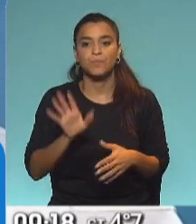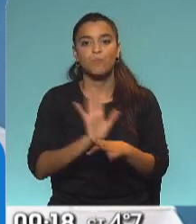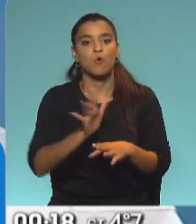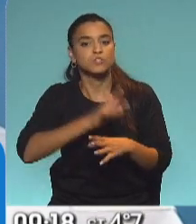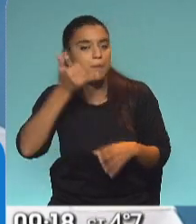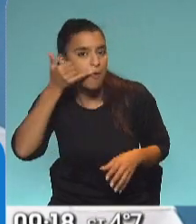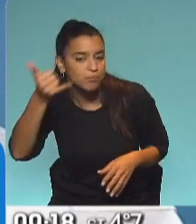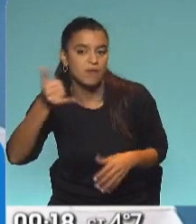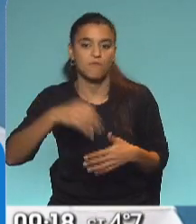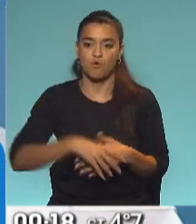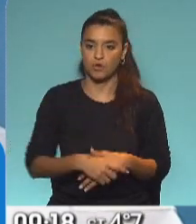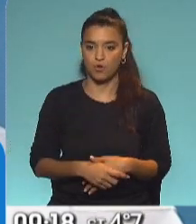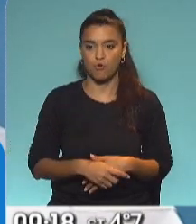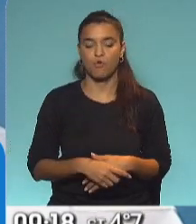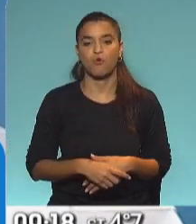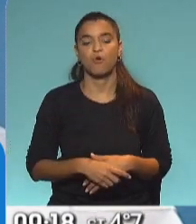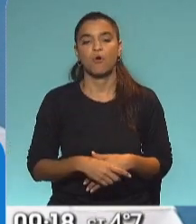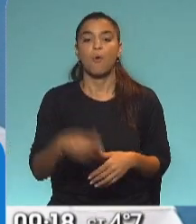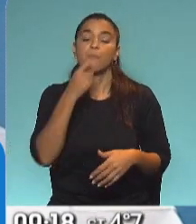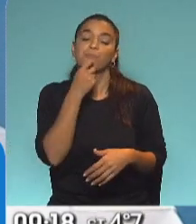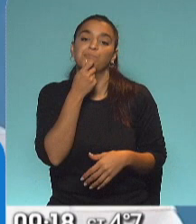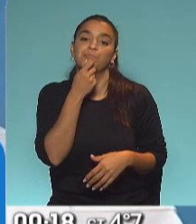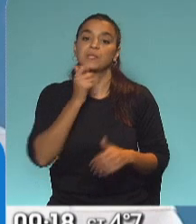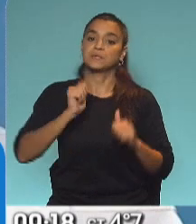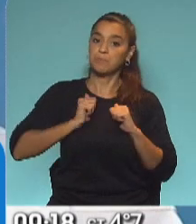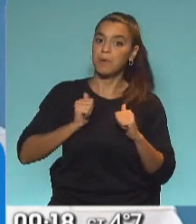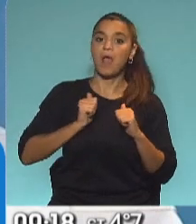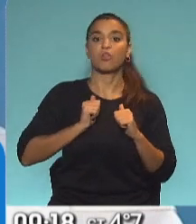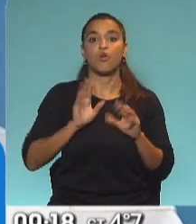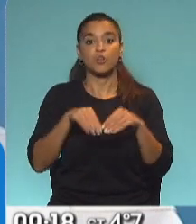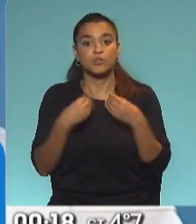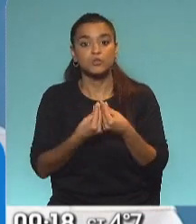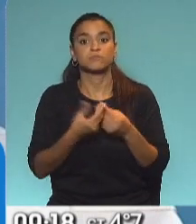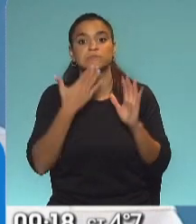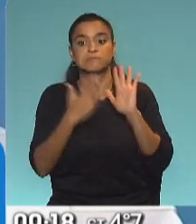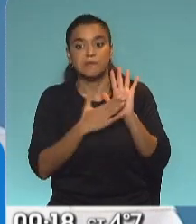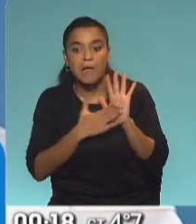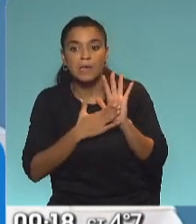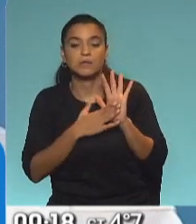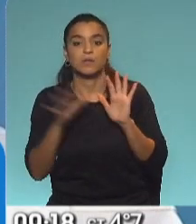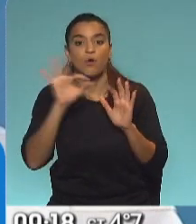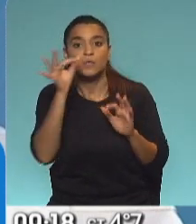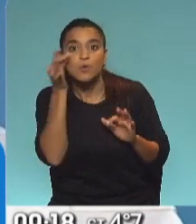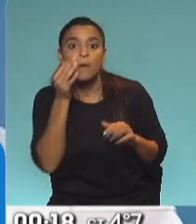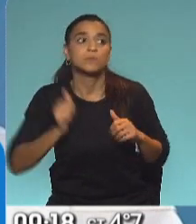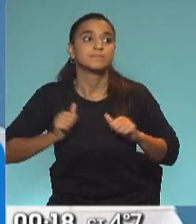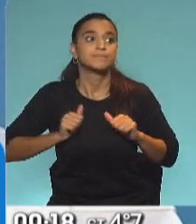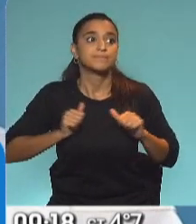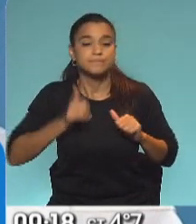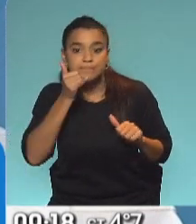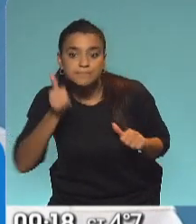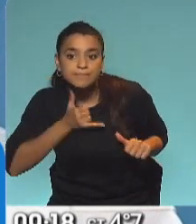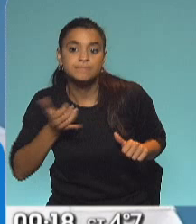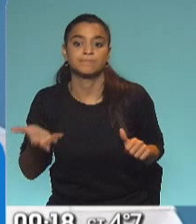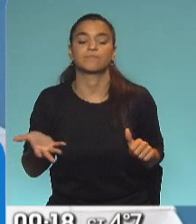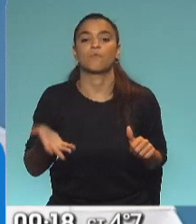llamado telefónico al que está esperando el resultado de su test, de su hisopado. Hacer un